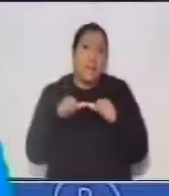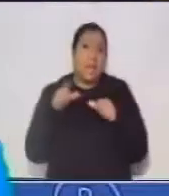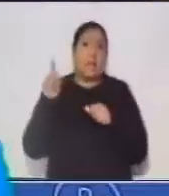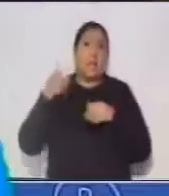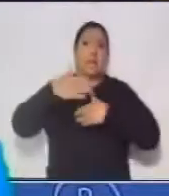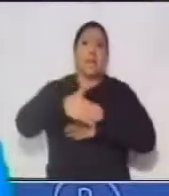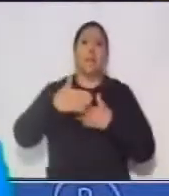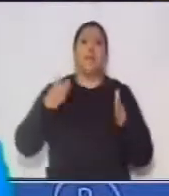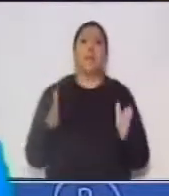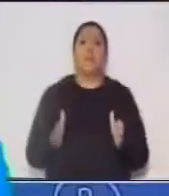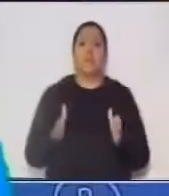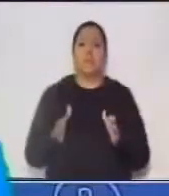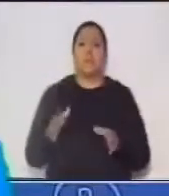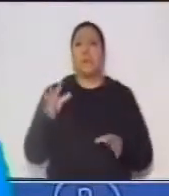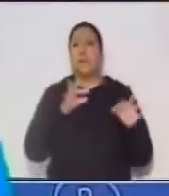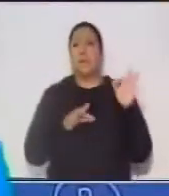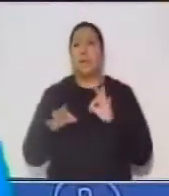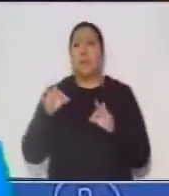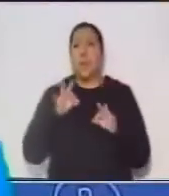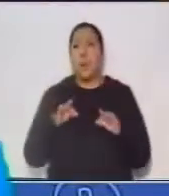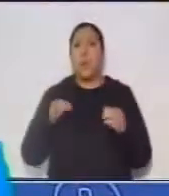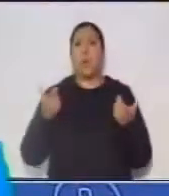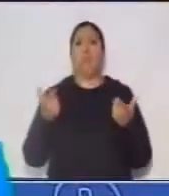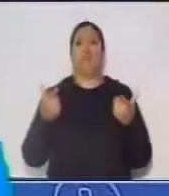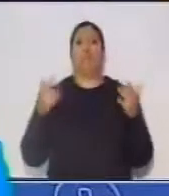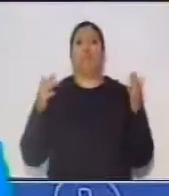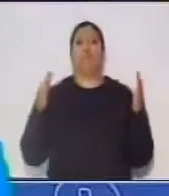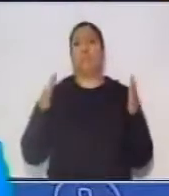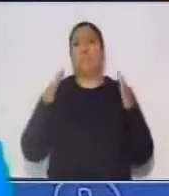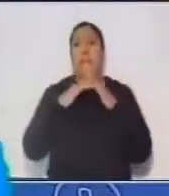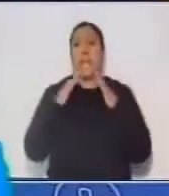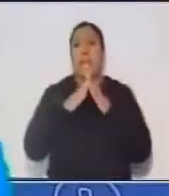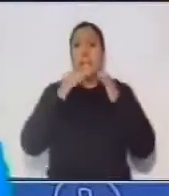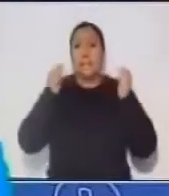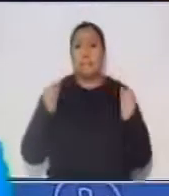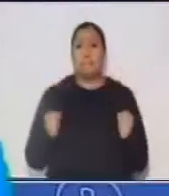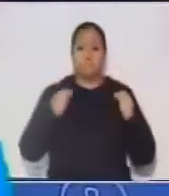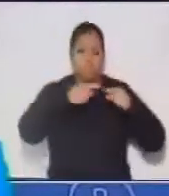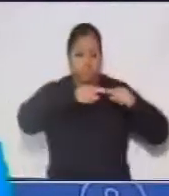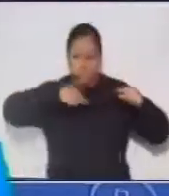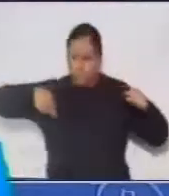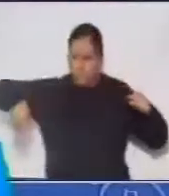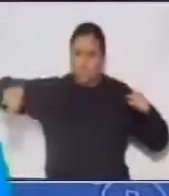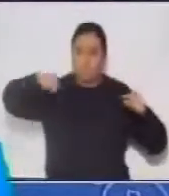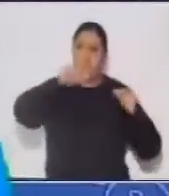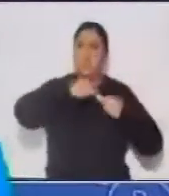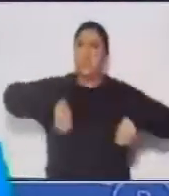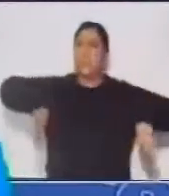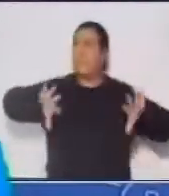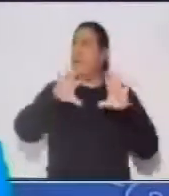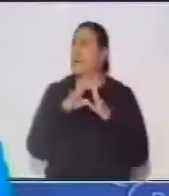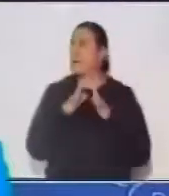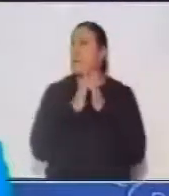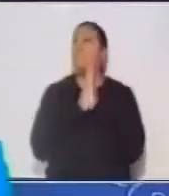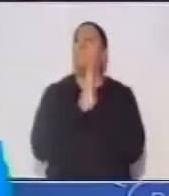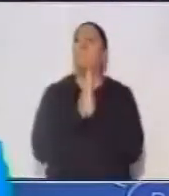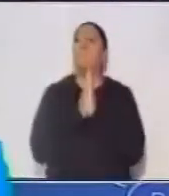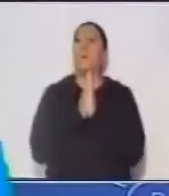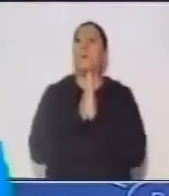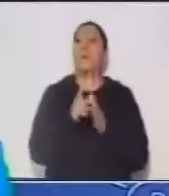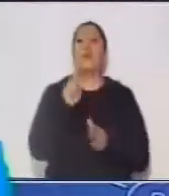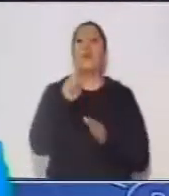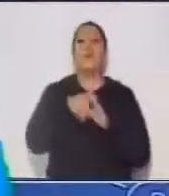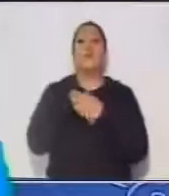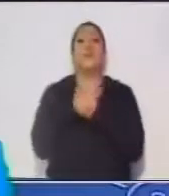el área del terreno donde vives, y que por favor laves muy bien tus